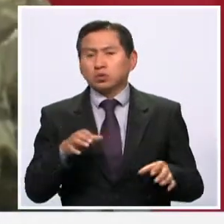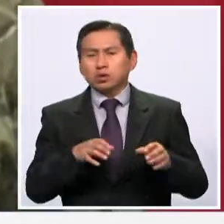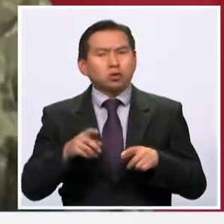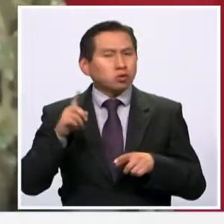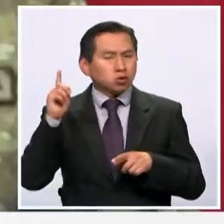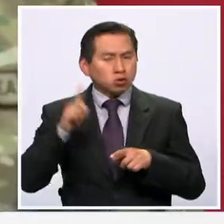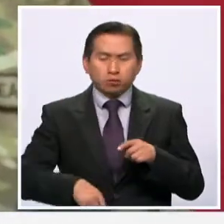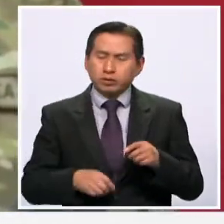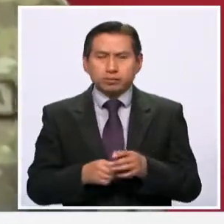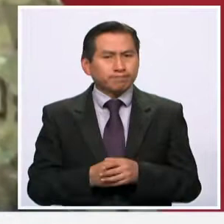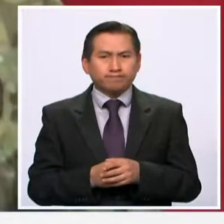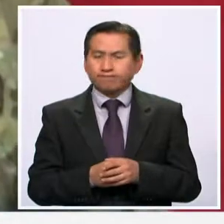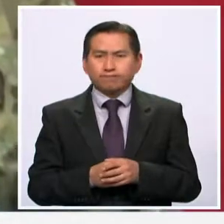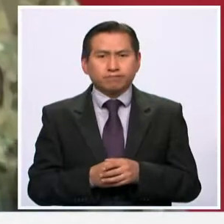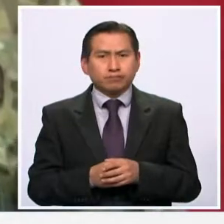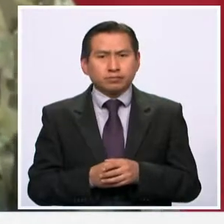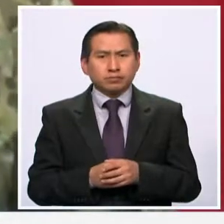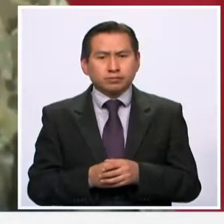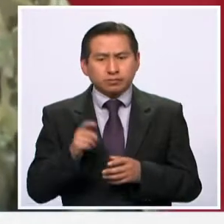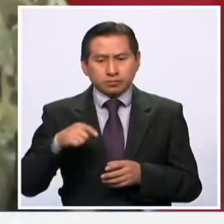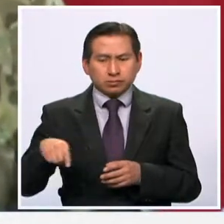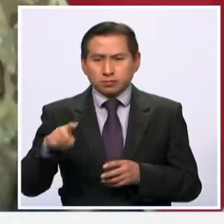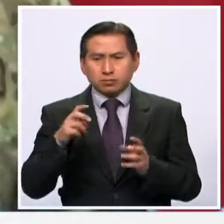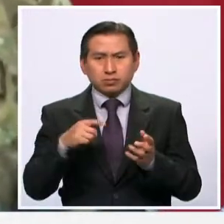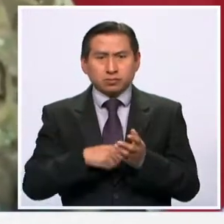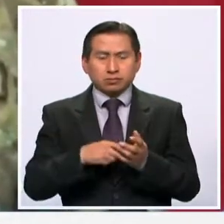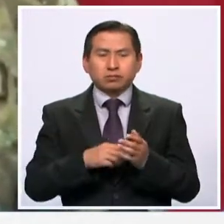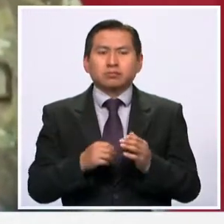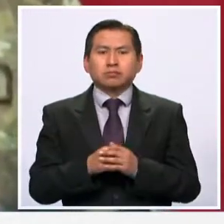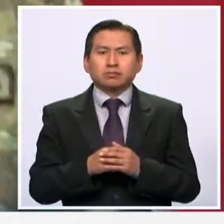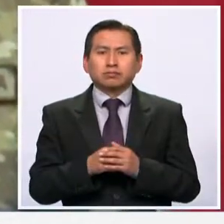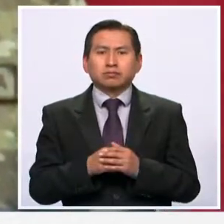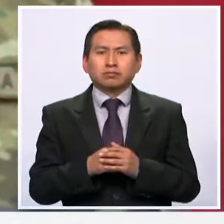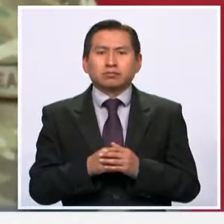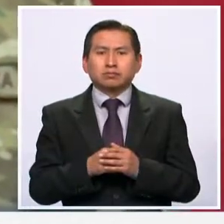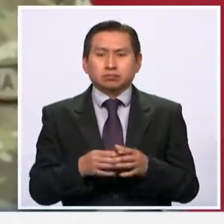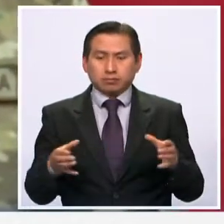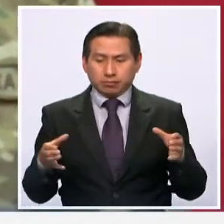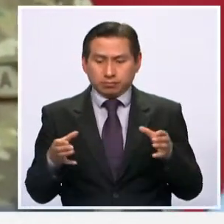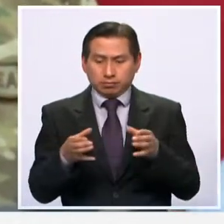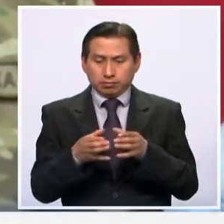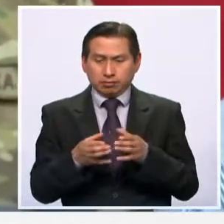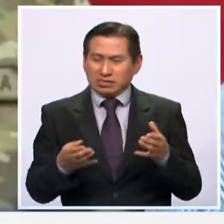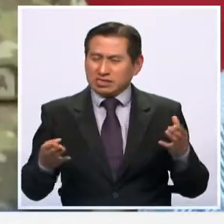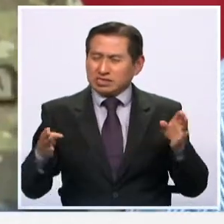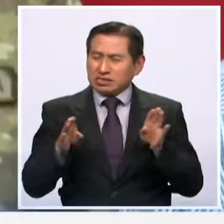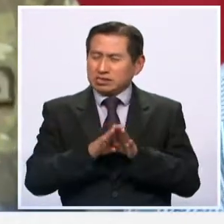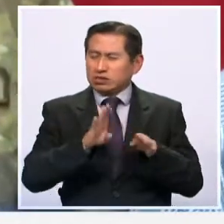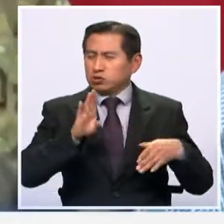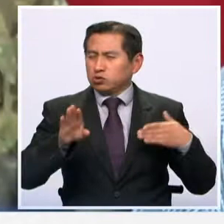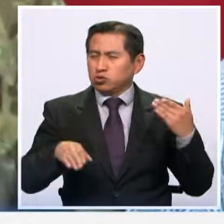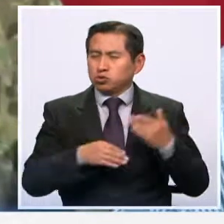es generando este concepto que llamamos el encapsulamiento total de Montero,